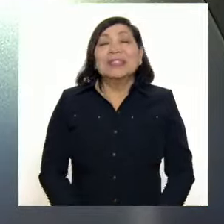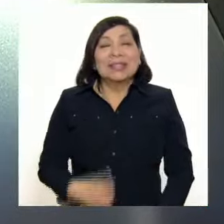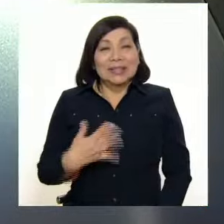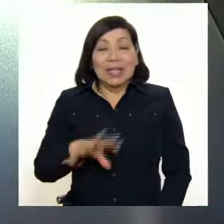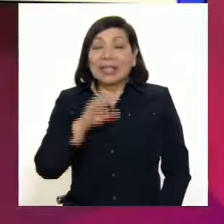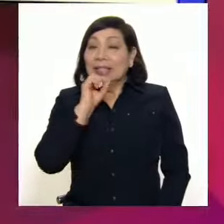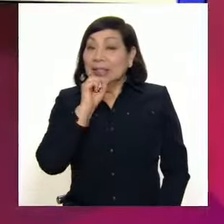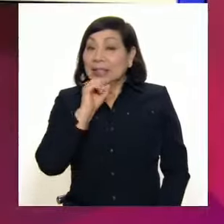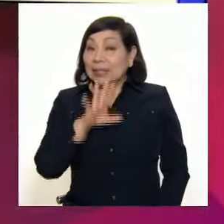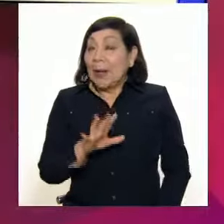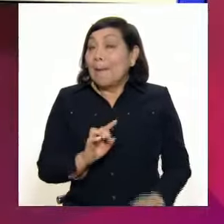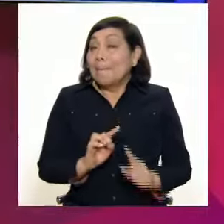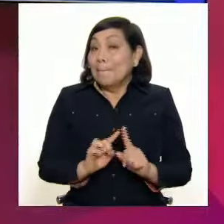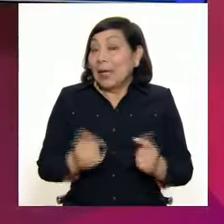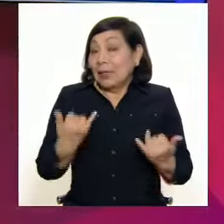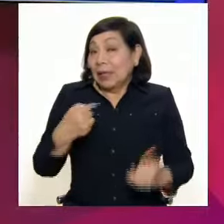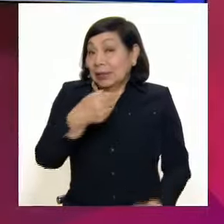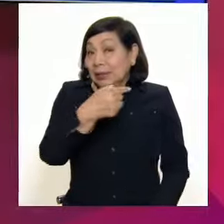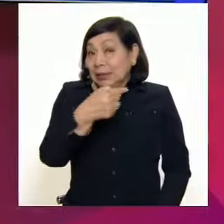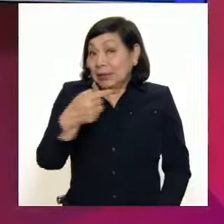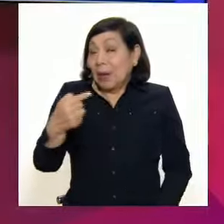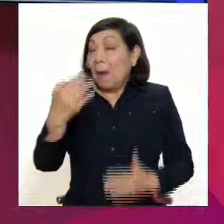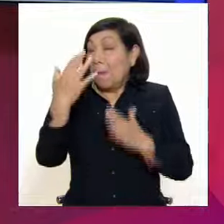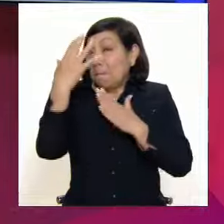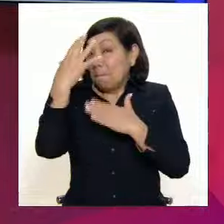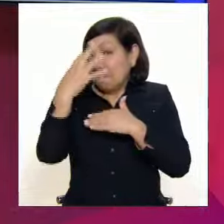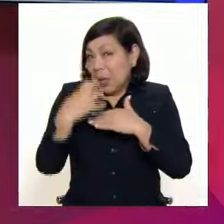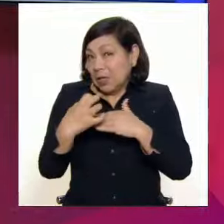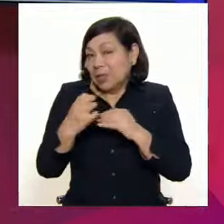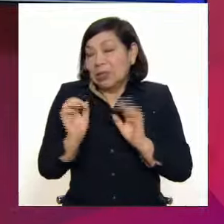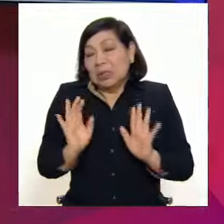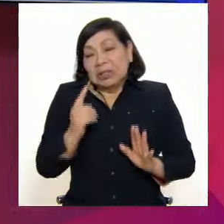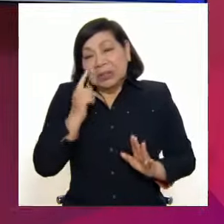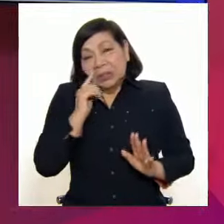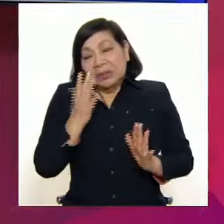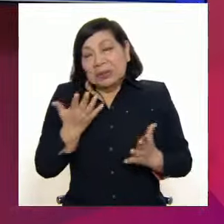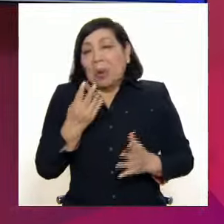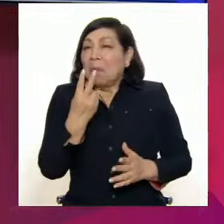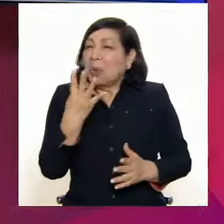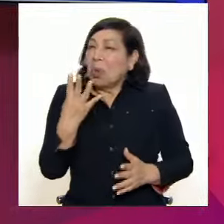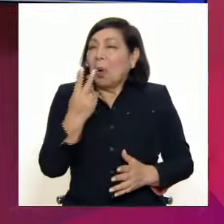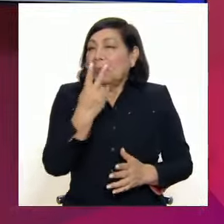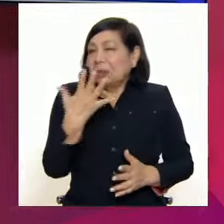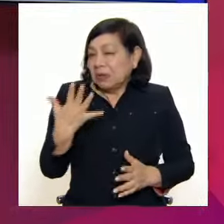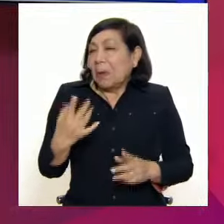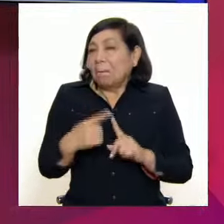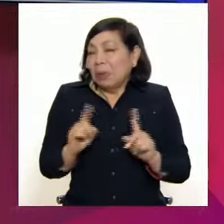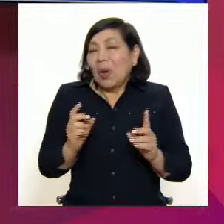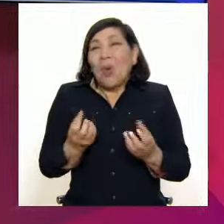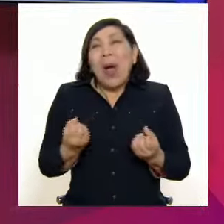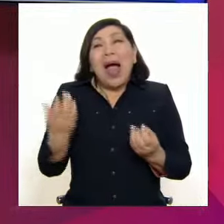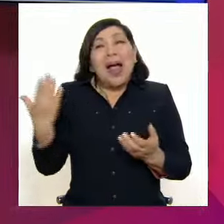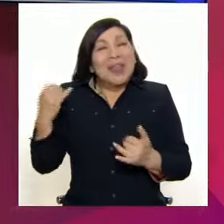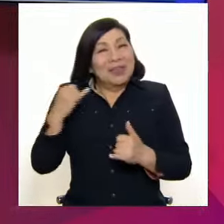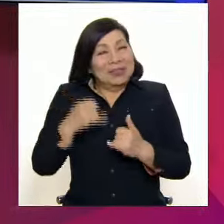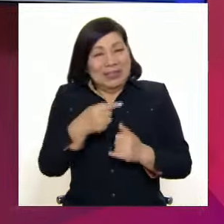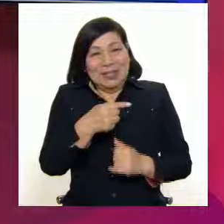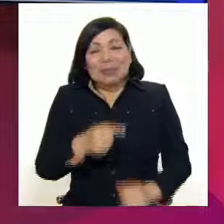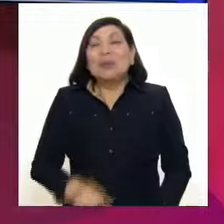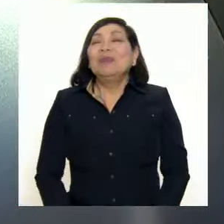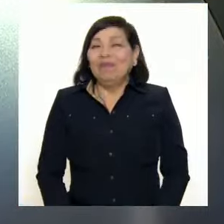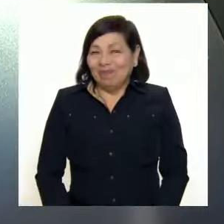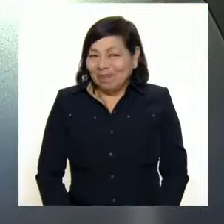lo hemos presentado, sin embargo, para esta semana ya va a bajar un poquito, ¿no? Todavía vamos a tener valores de 24, 25, pero ya no tanto como el fin fin de semana.